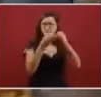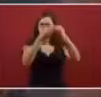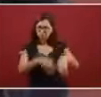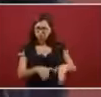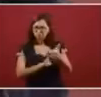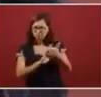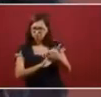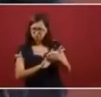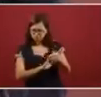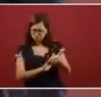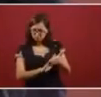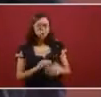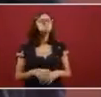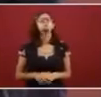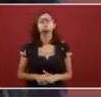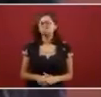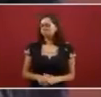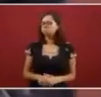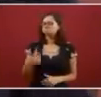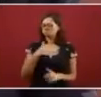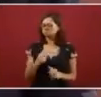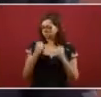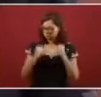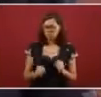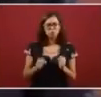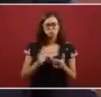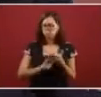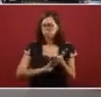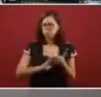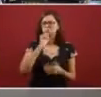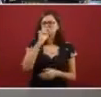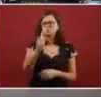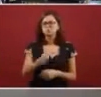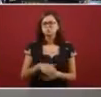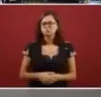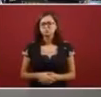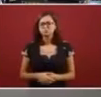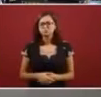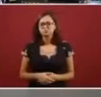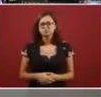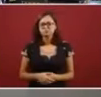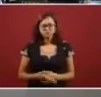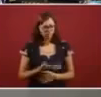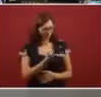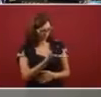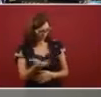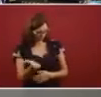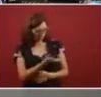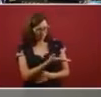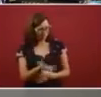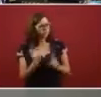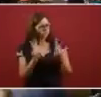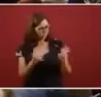borrados? Sí, nosotros lo vamos a garantizar. A ver, Esteban, ¿qué tienes tú que decir sobre eso?